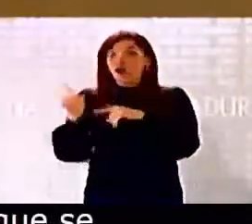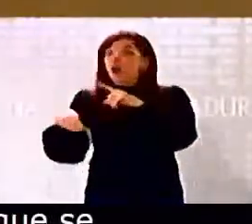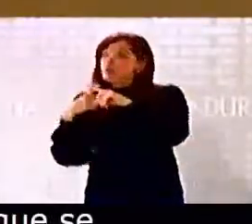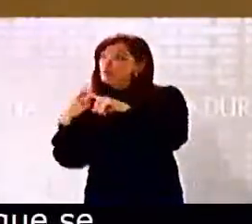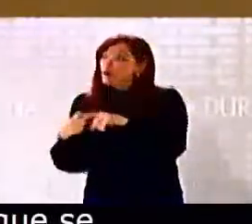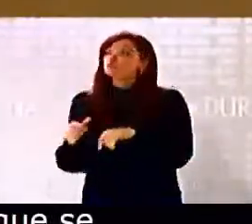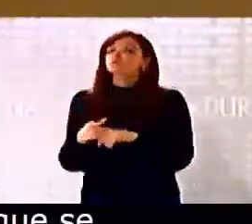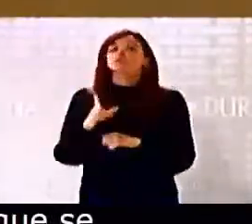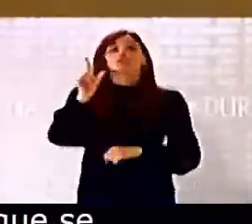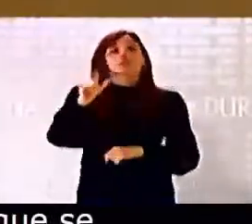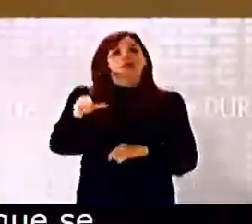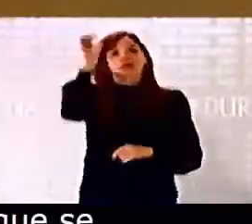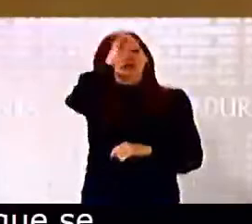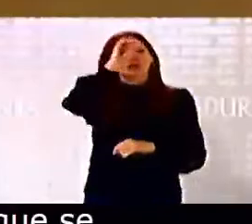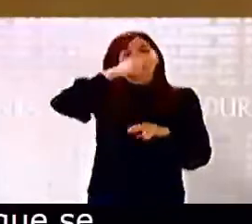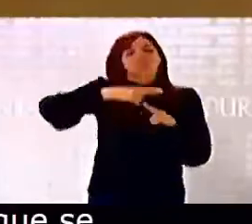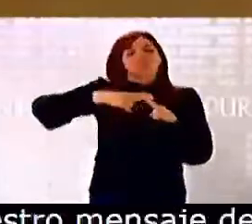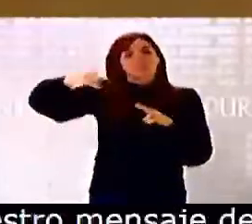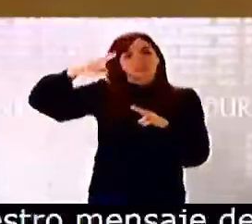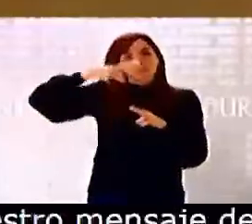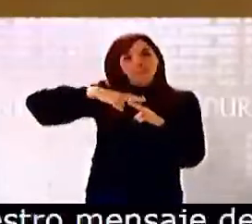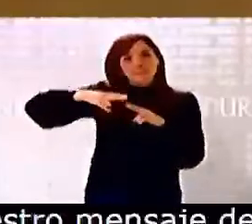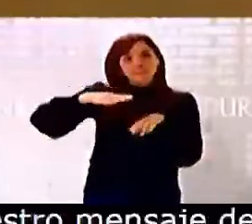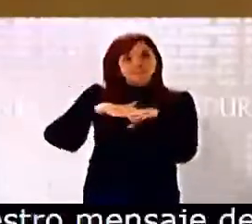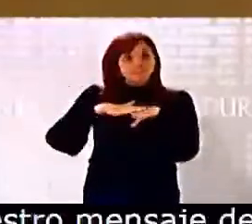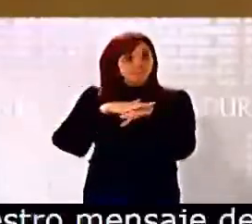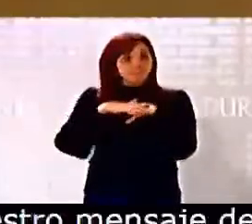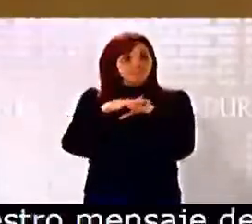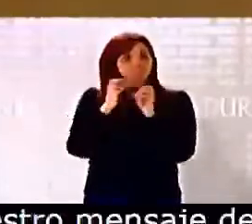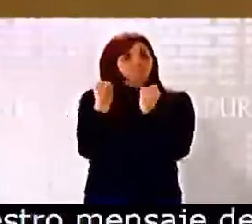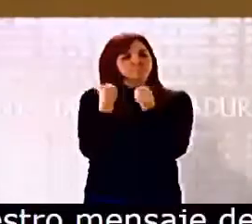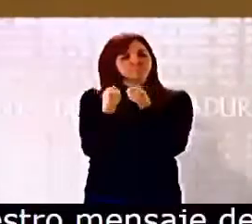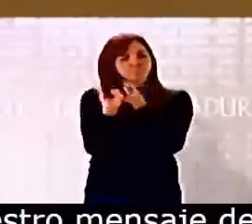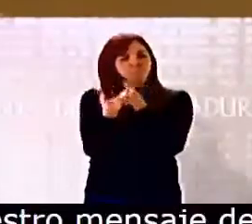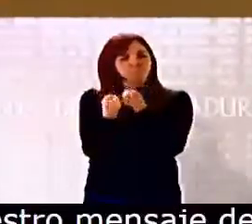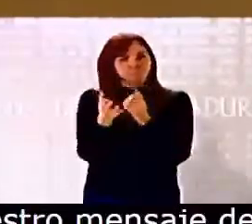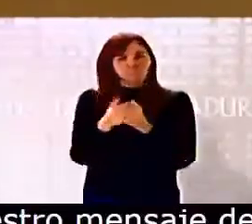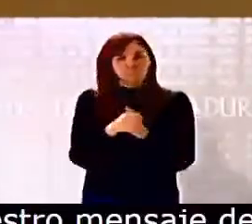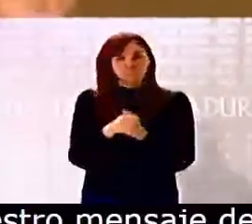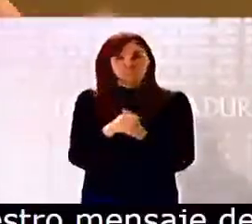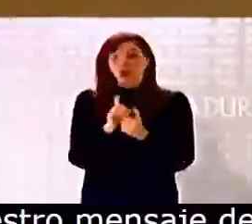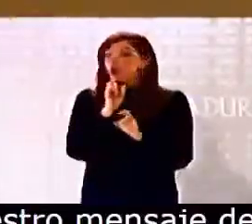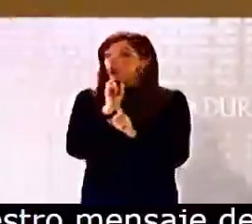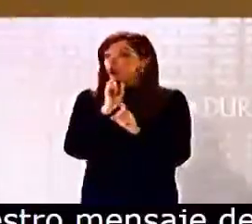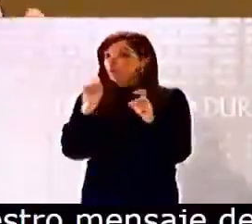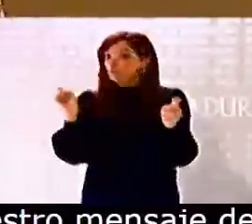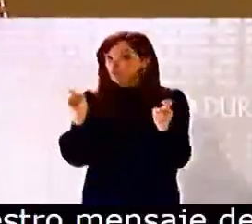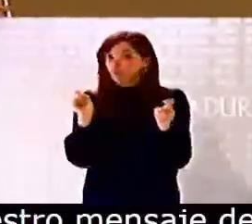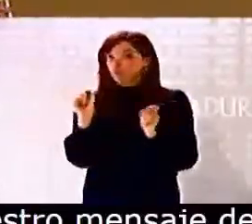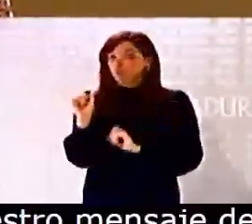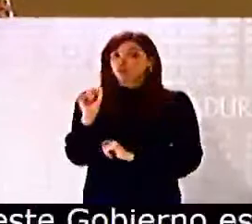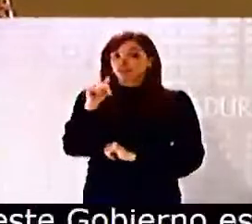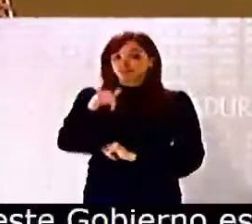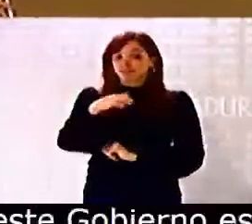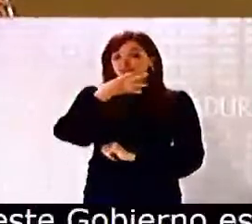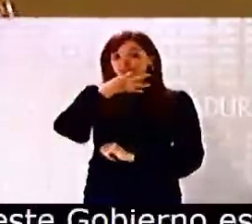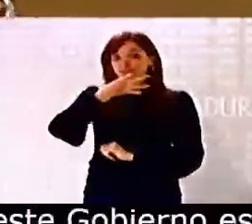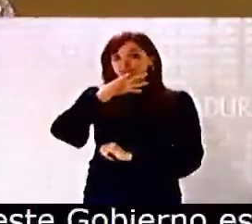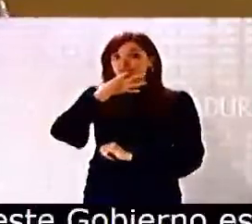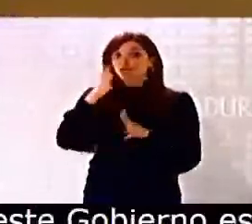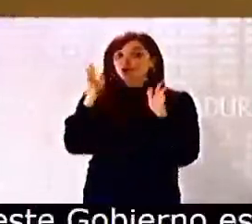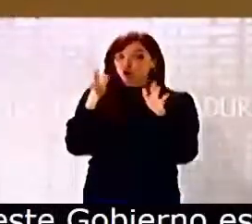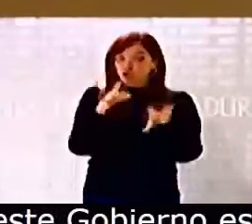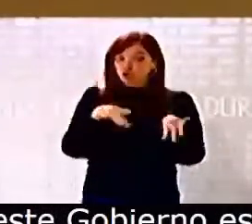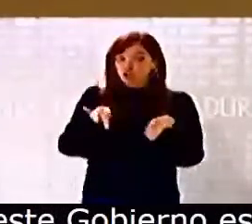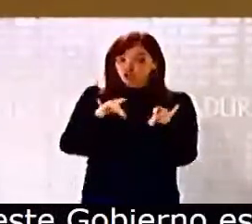el posicionamiento político de este Gobierno es que hasta que no se celebre el Consejo Interterritorial